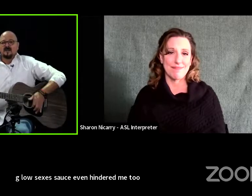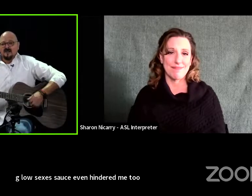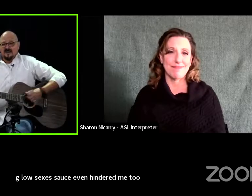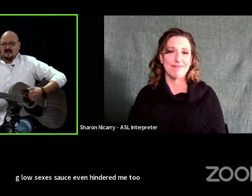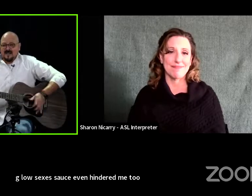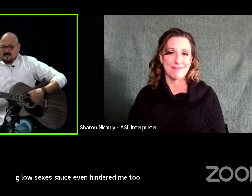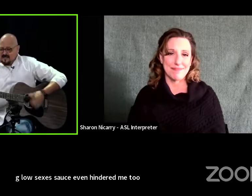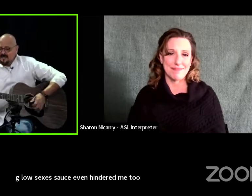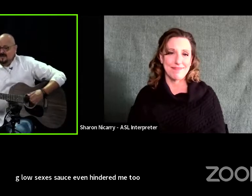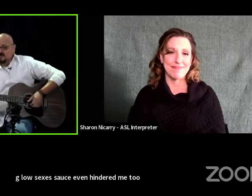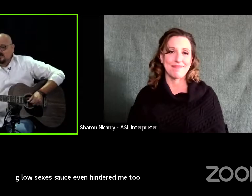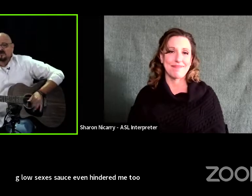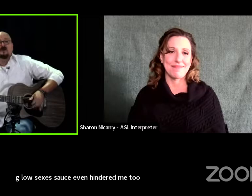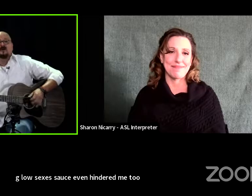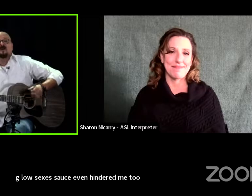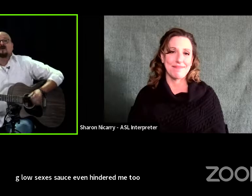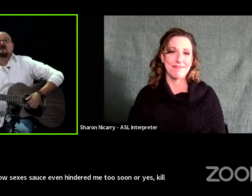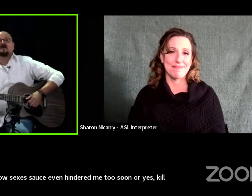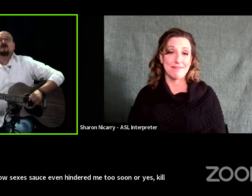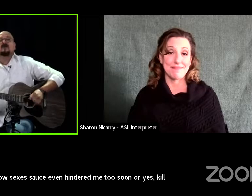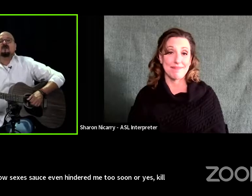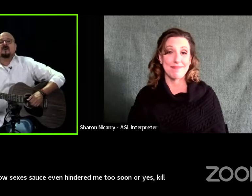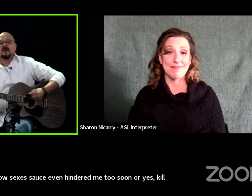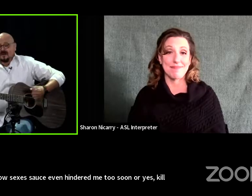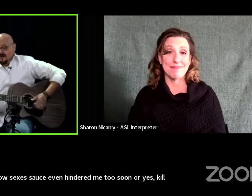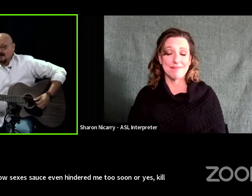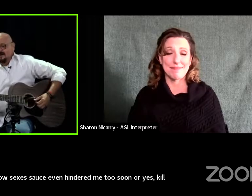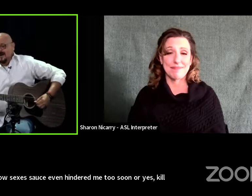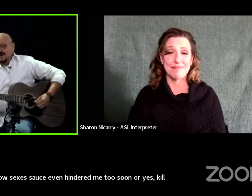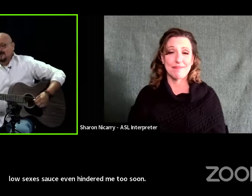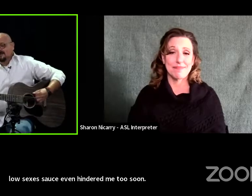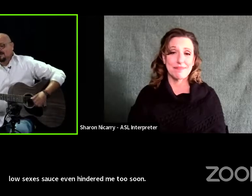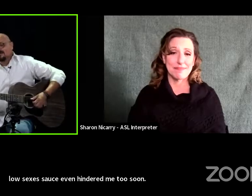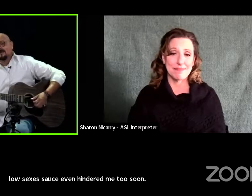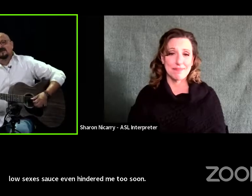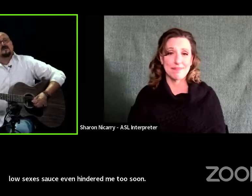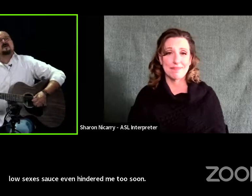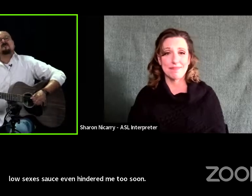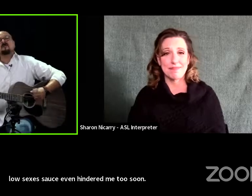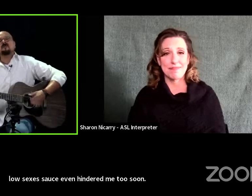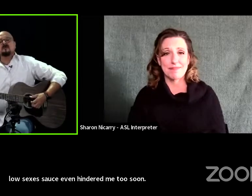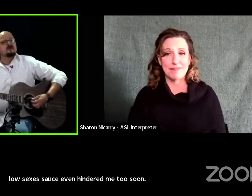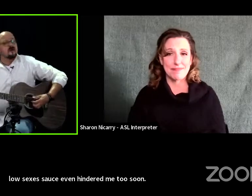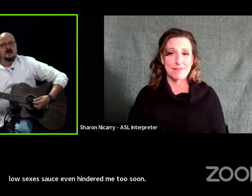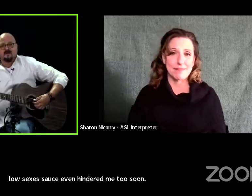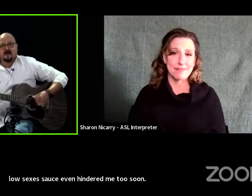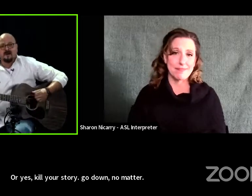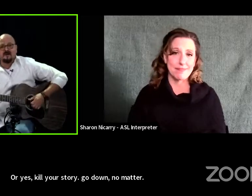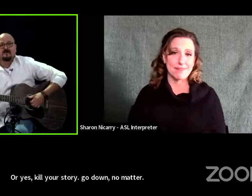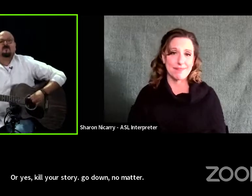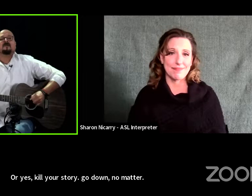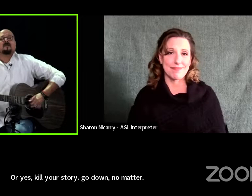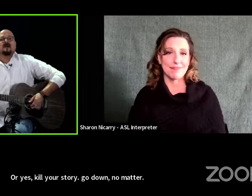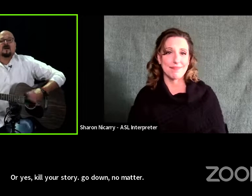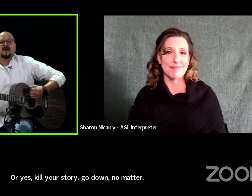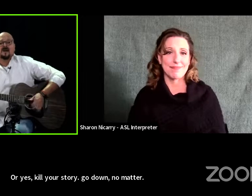sudor. Y es que yo estoy colgándome de tu cuerpo,